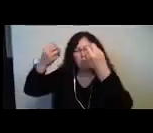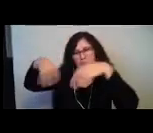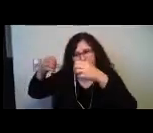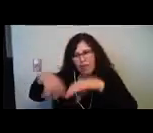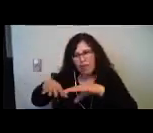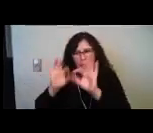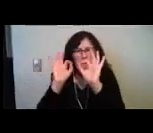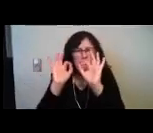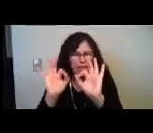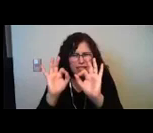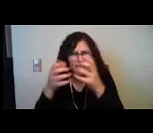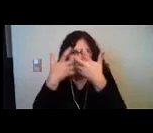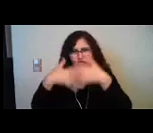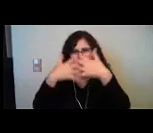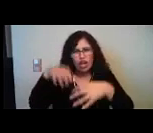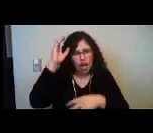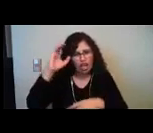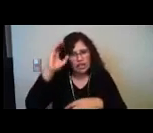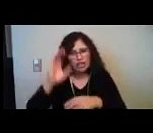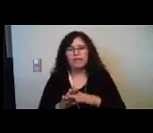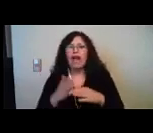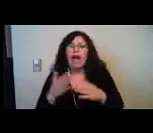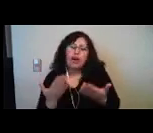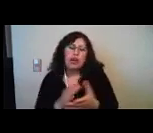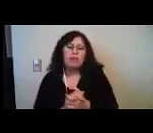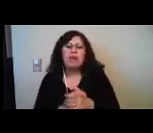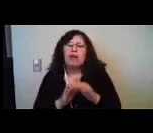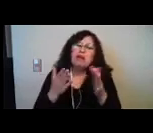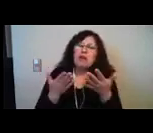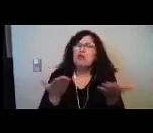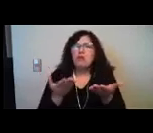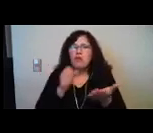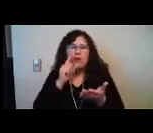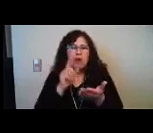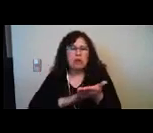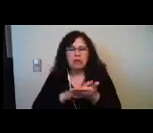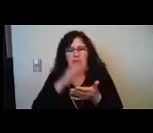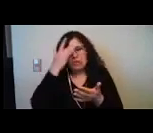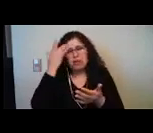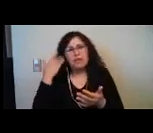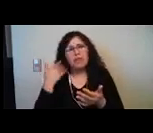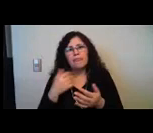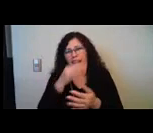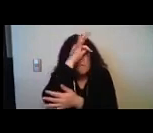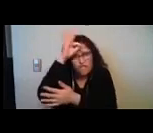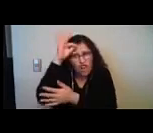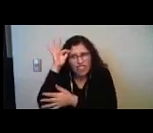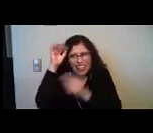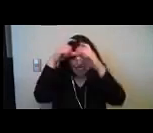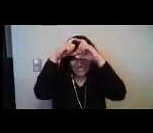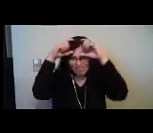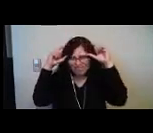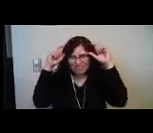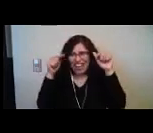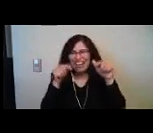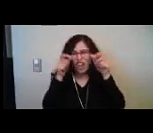específicas, ya, que no son de tipo tan amnésicas, sino que son más bien más frontales, ya. Esto quiere